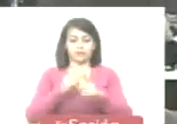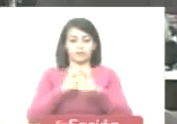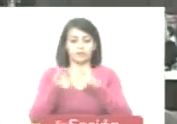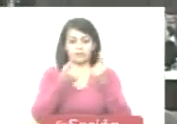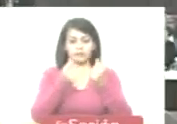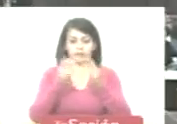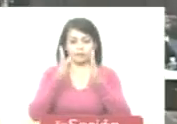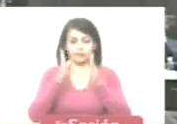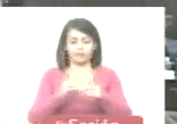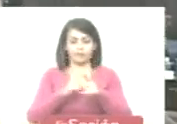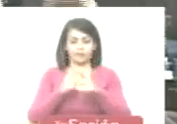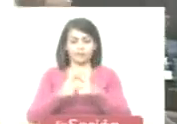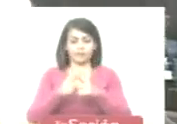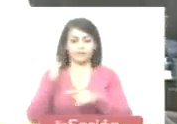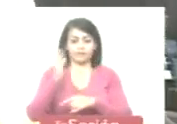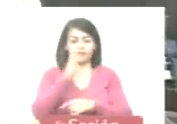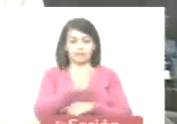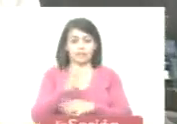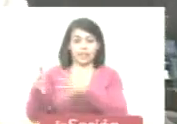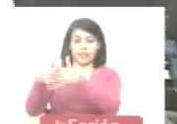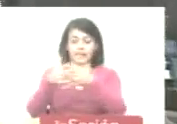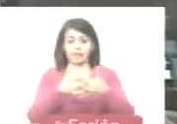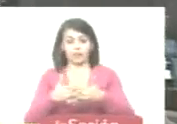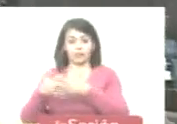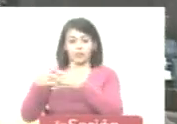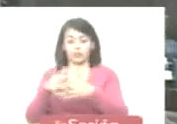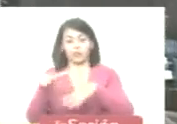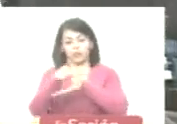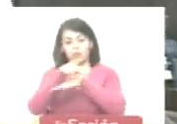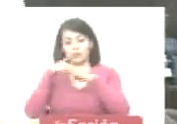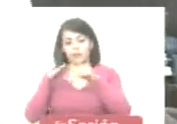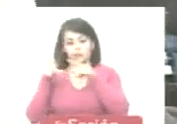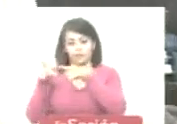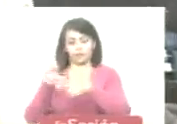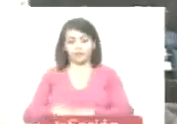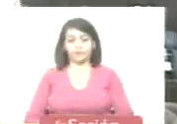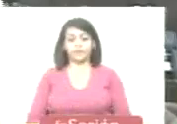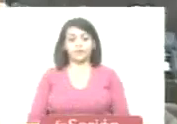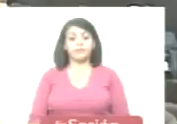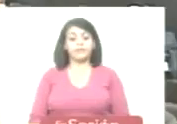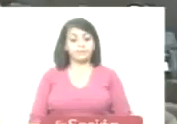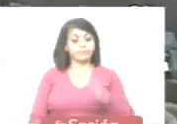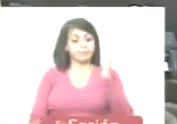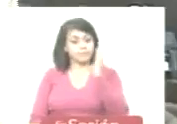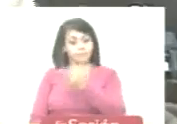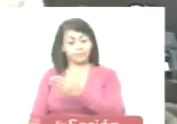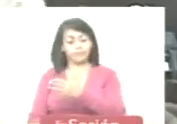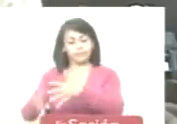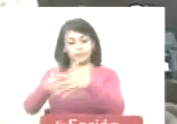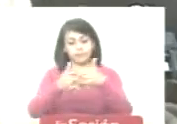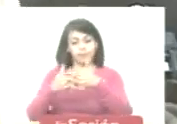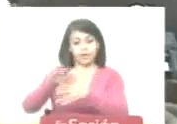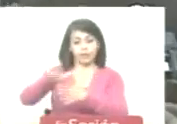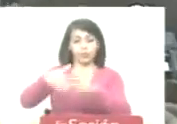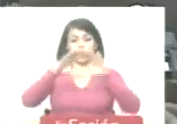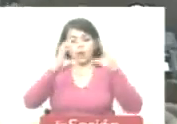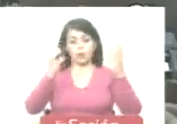económico y de sanciones imperiales del gobierno estadounidense. Órdenes que da el gobierno estadounidense a todo el